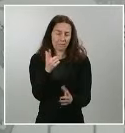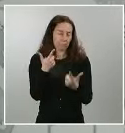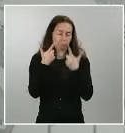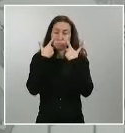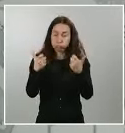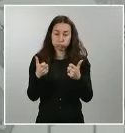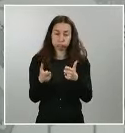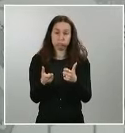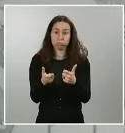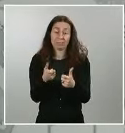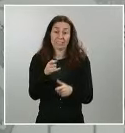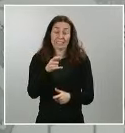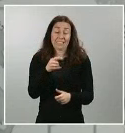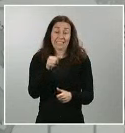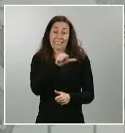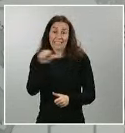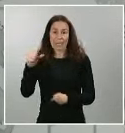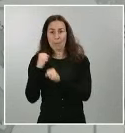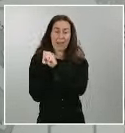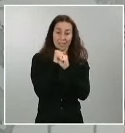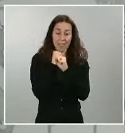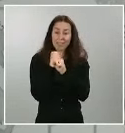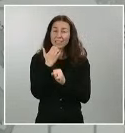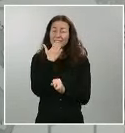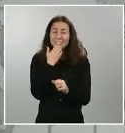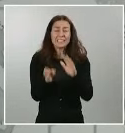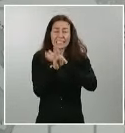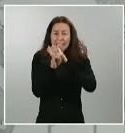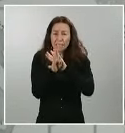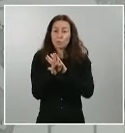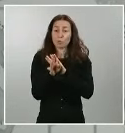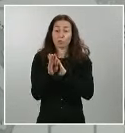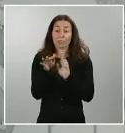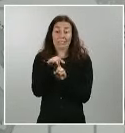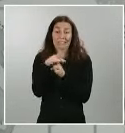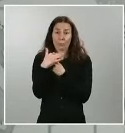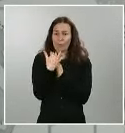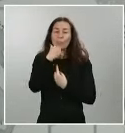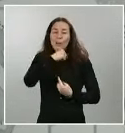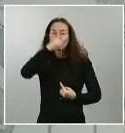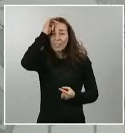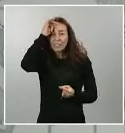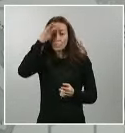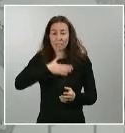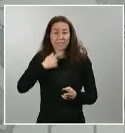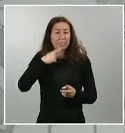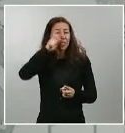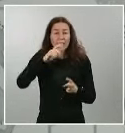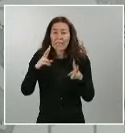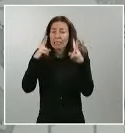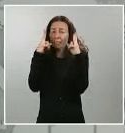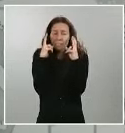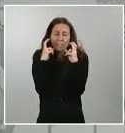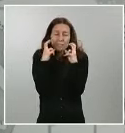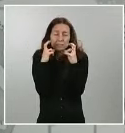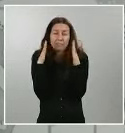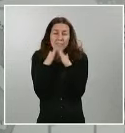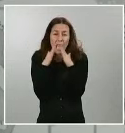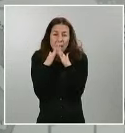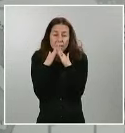al virus. Por eso, quiero comunicarles las recomendaciones que nos han hecho los expertos y siguiendo